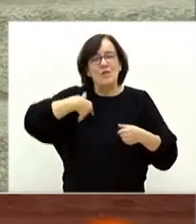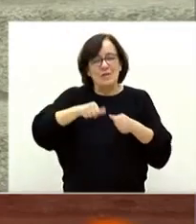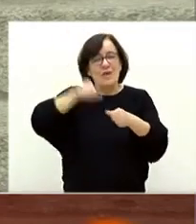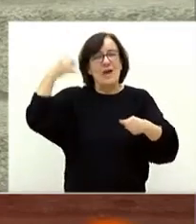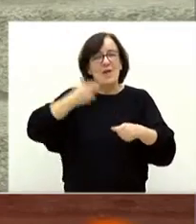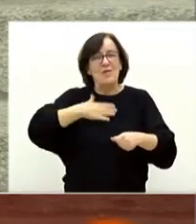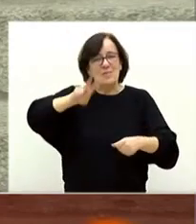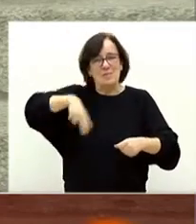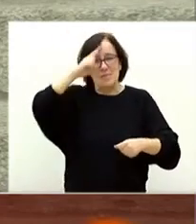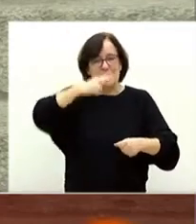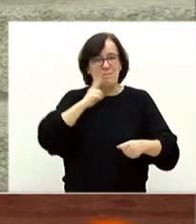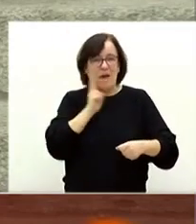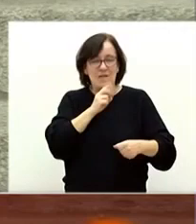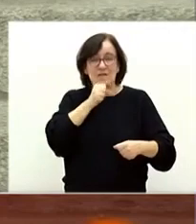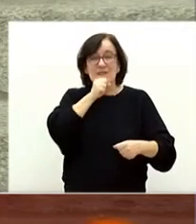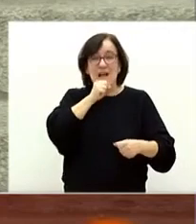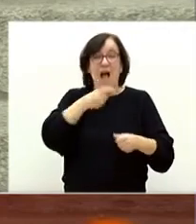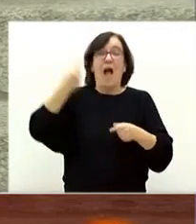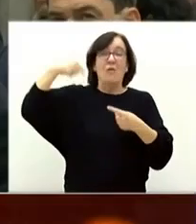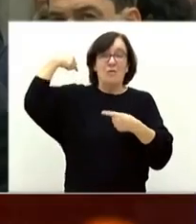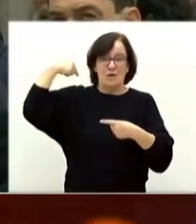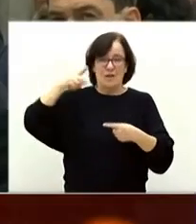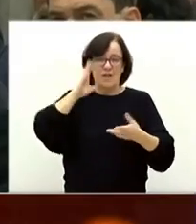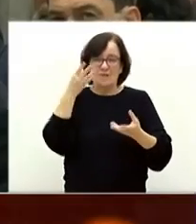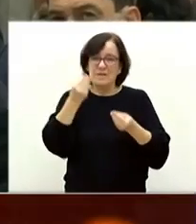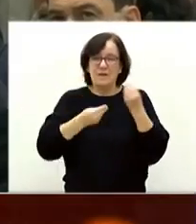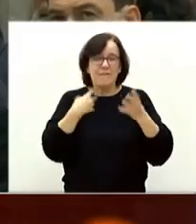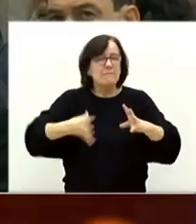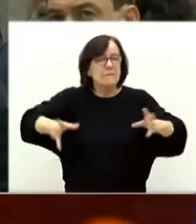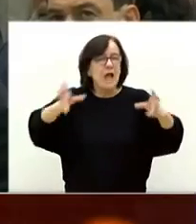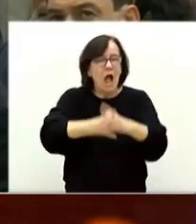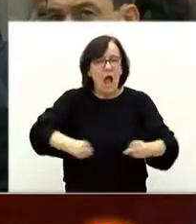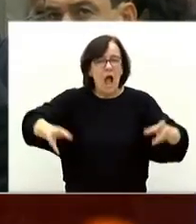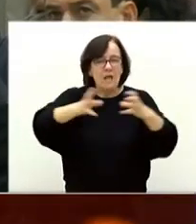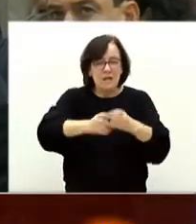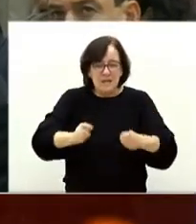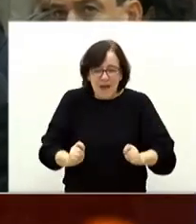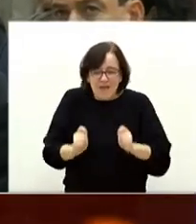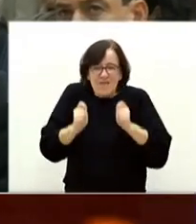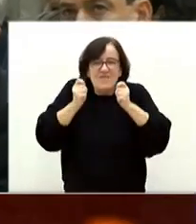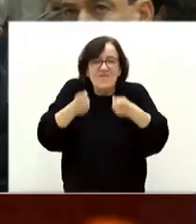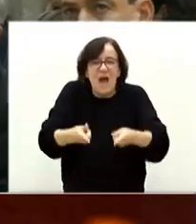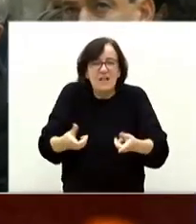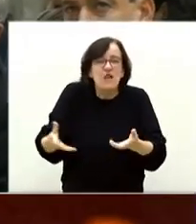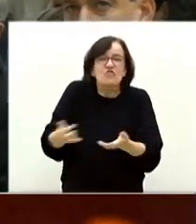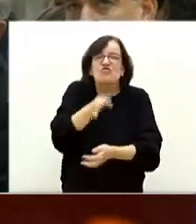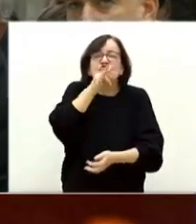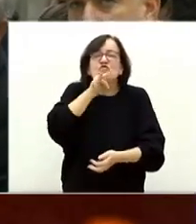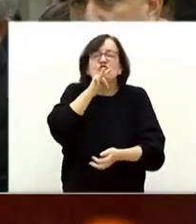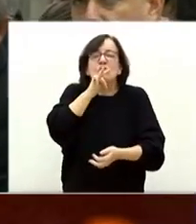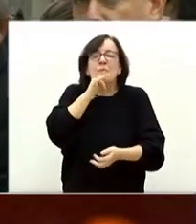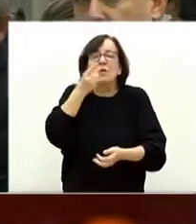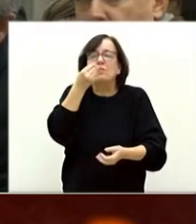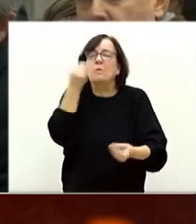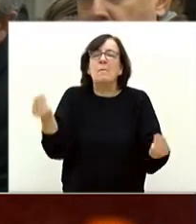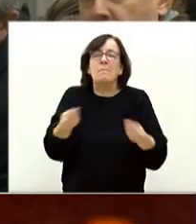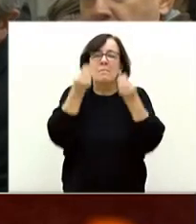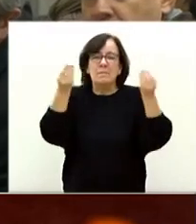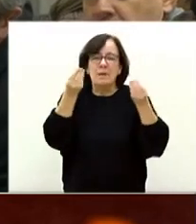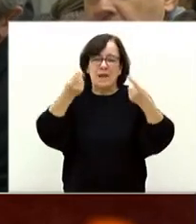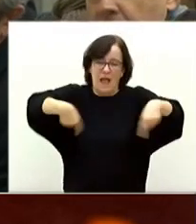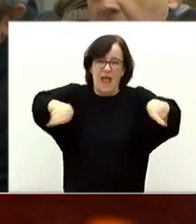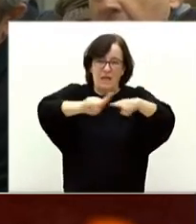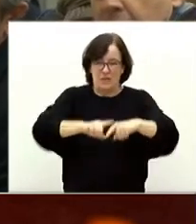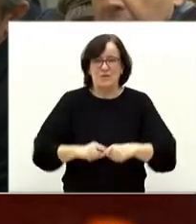padres y nuestros abuelos. Tengamos la ambición de entregarles todavía uno mejor a